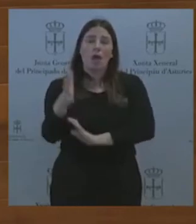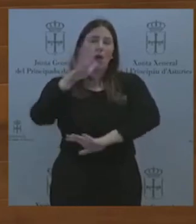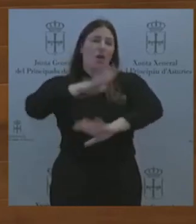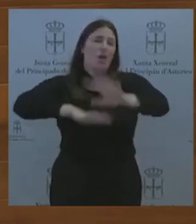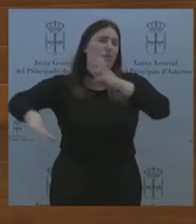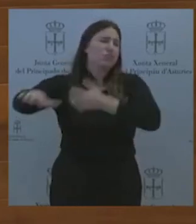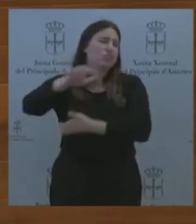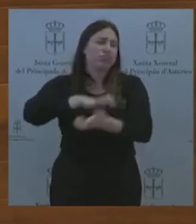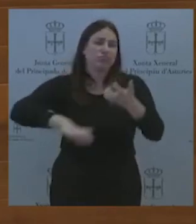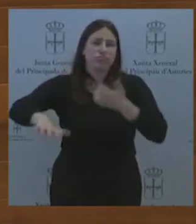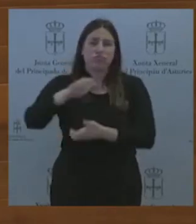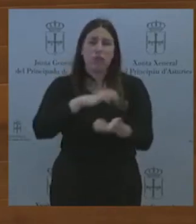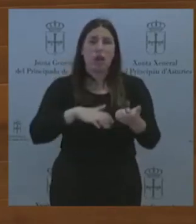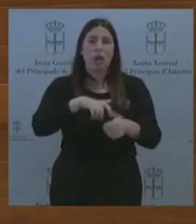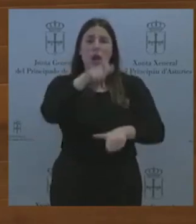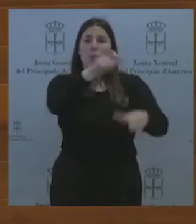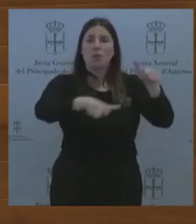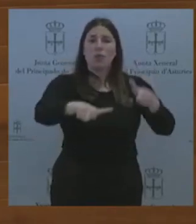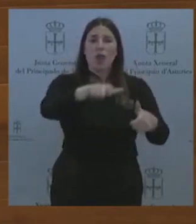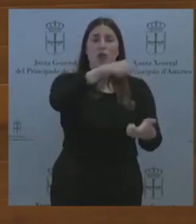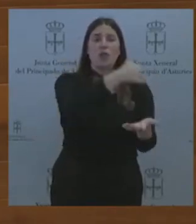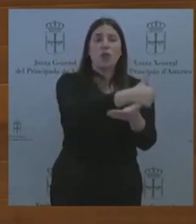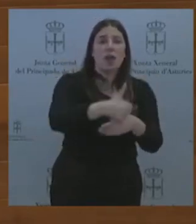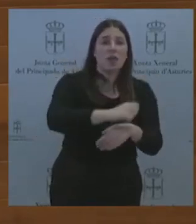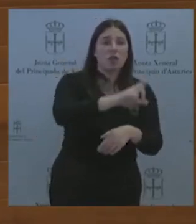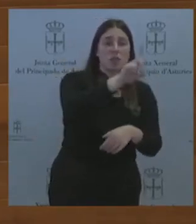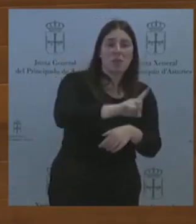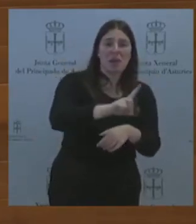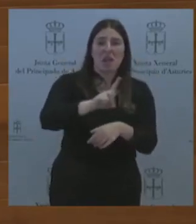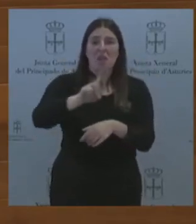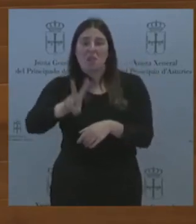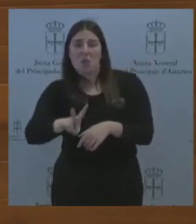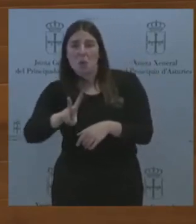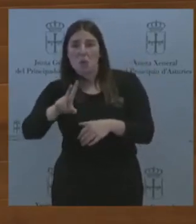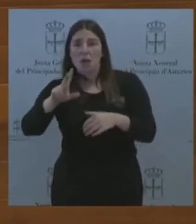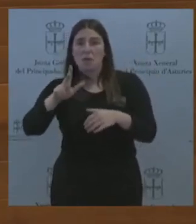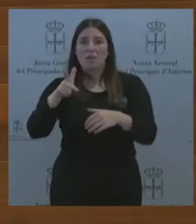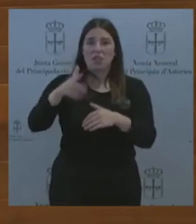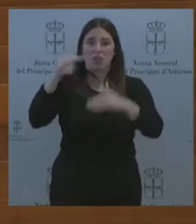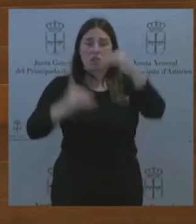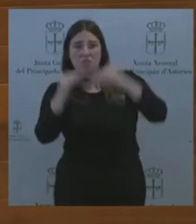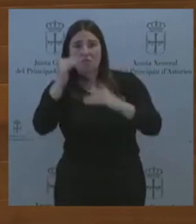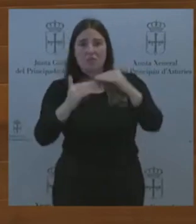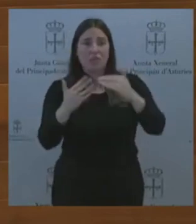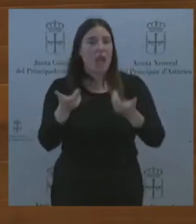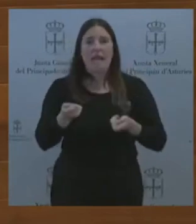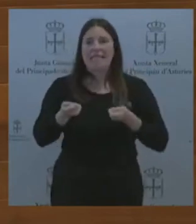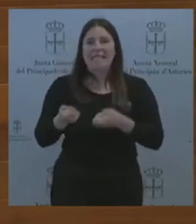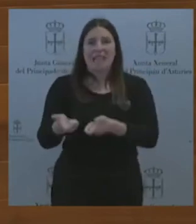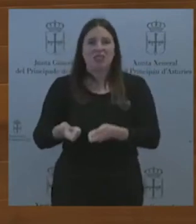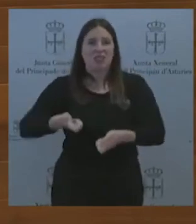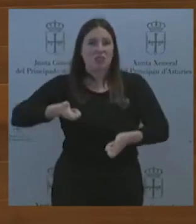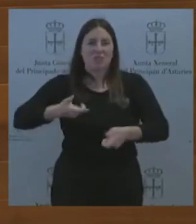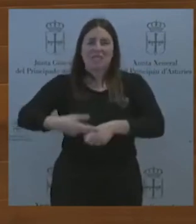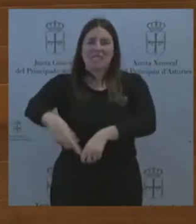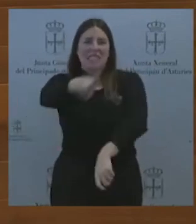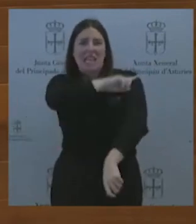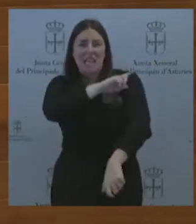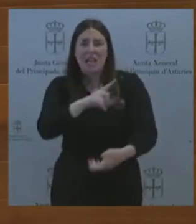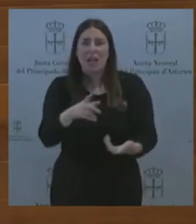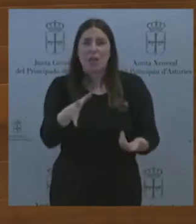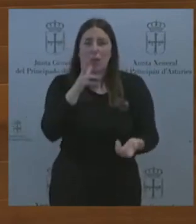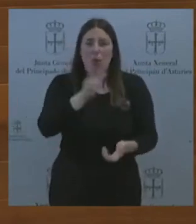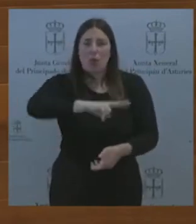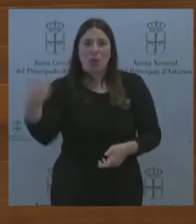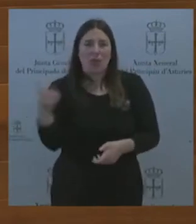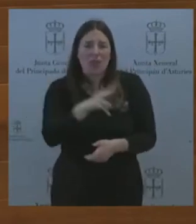segunda, desigualdades de derechos y oportunidades y un gasto enorme por duplicidades y unas fronteras ficticias que solo han servido para alimentar